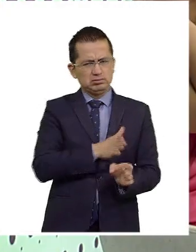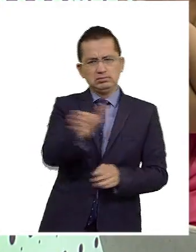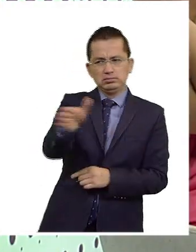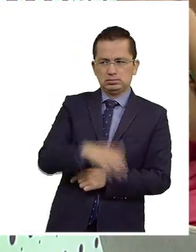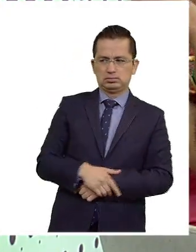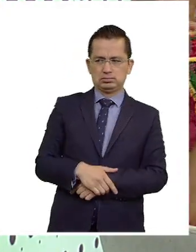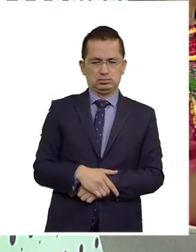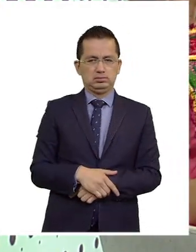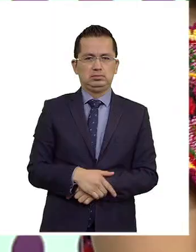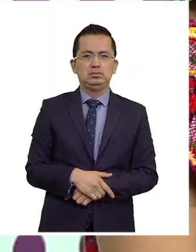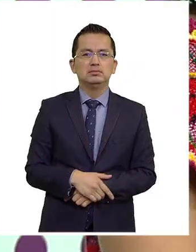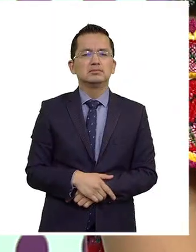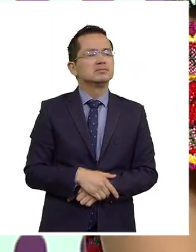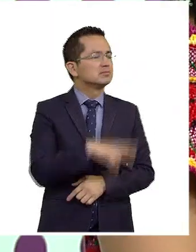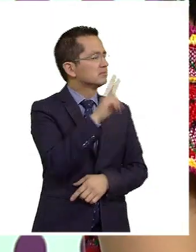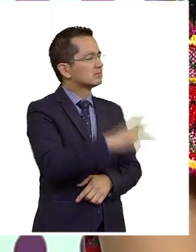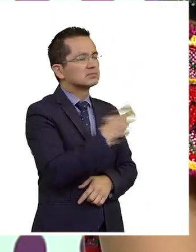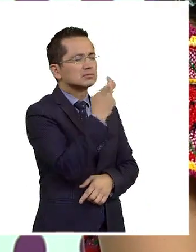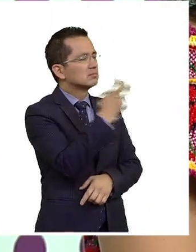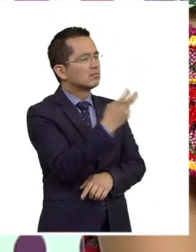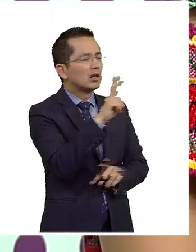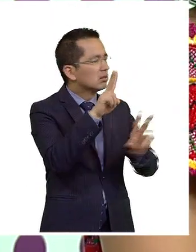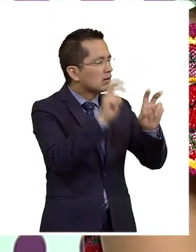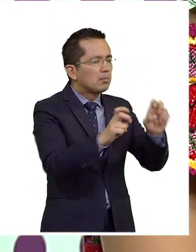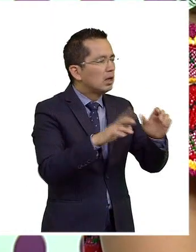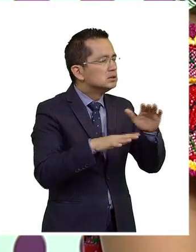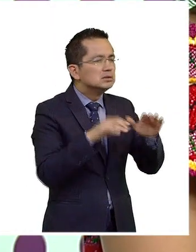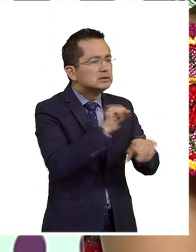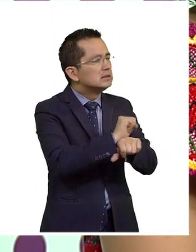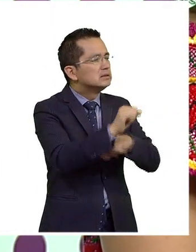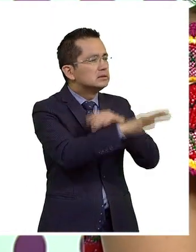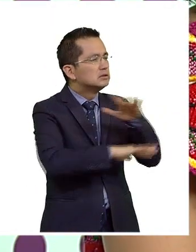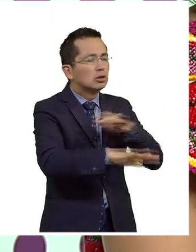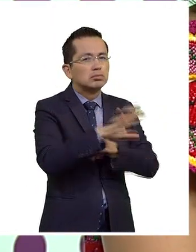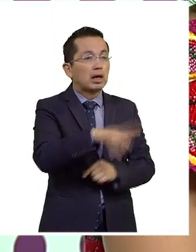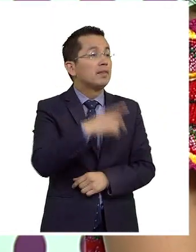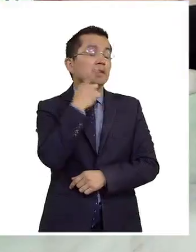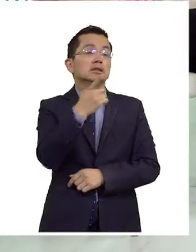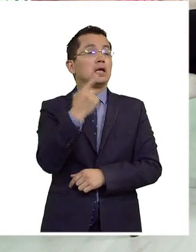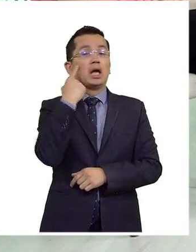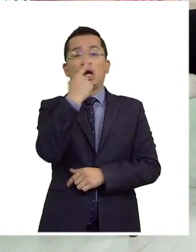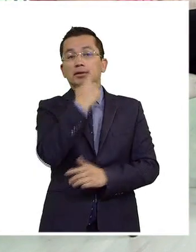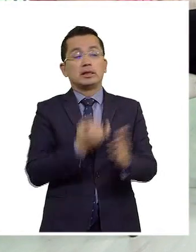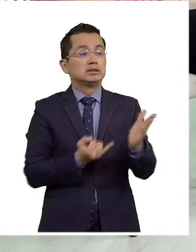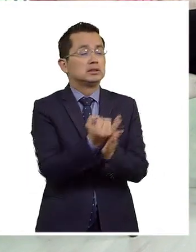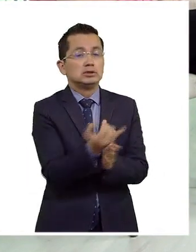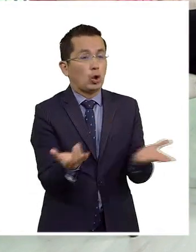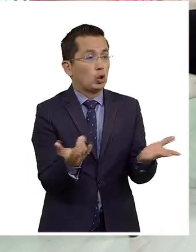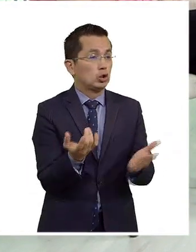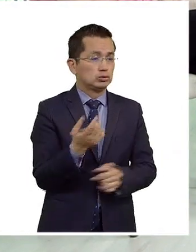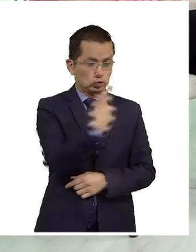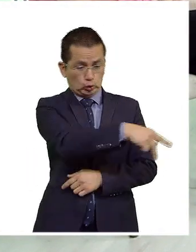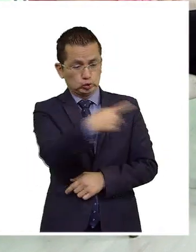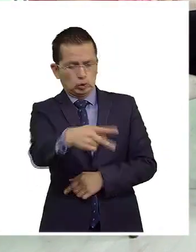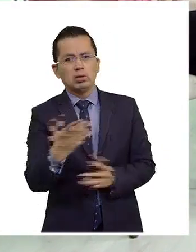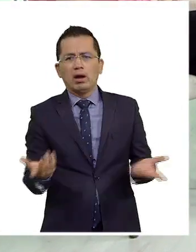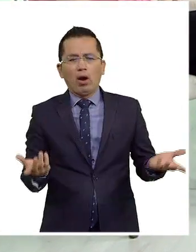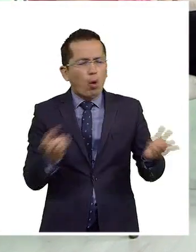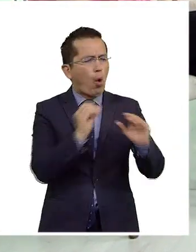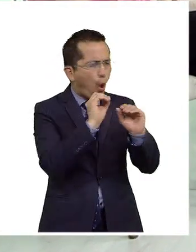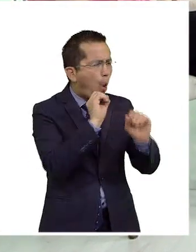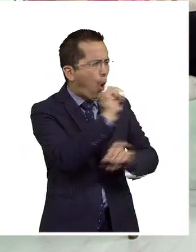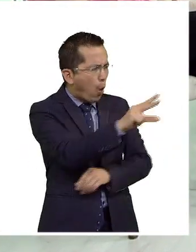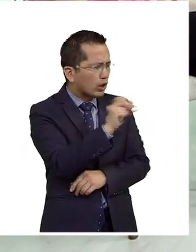tema básico. Hablan de que esta es una decisión, pero la gente decide siempre en favor de su bienestar y de su beneficio. Nadie elige